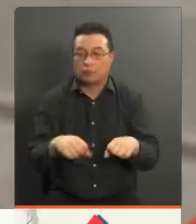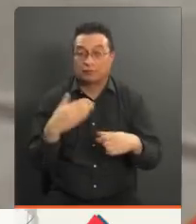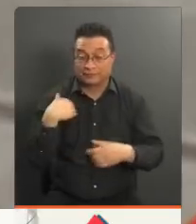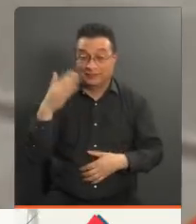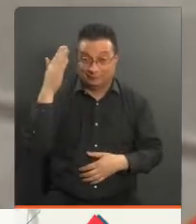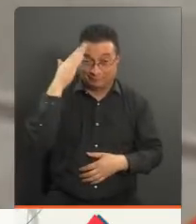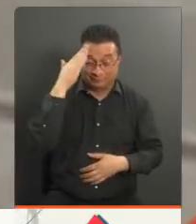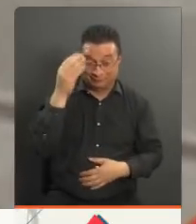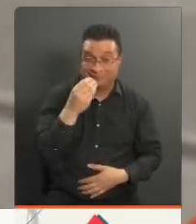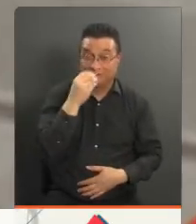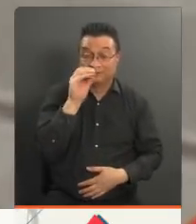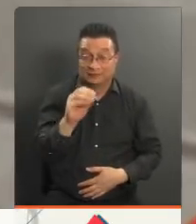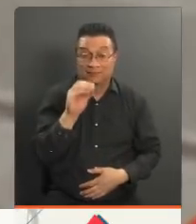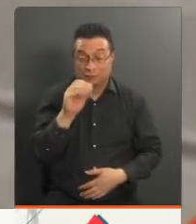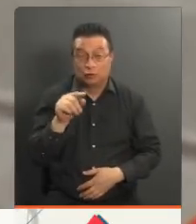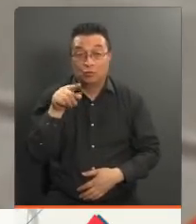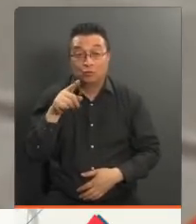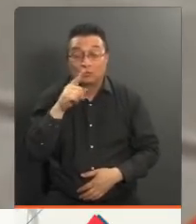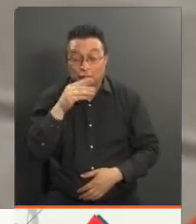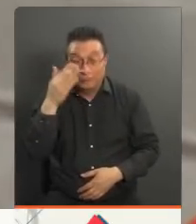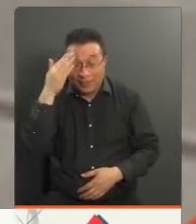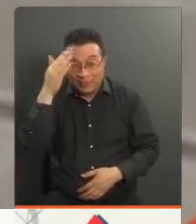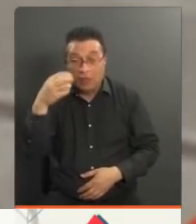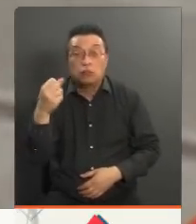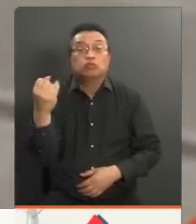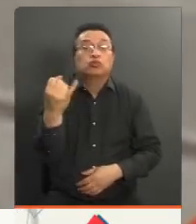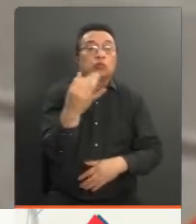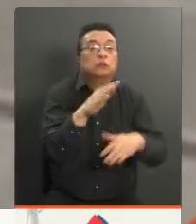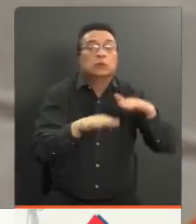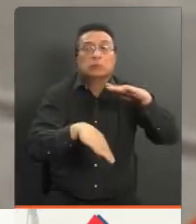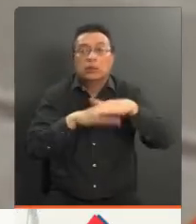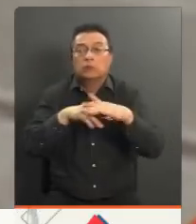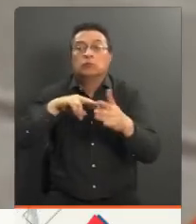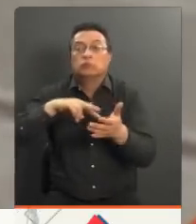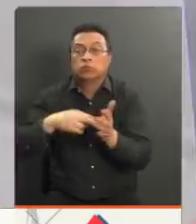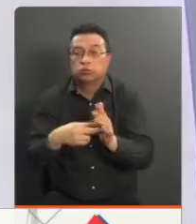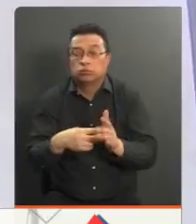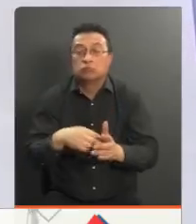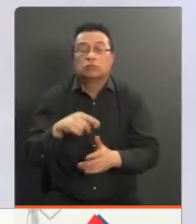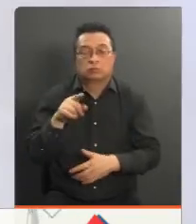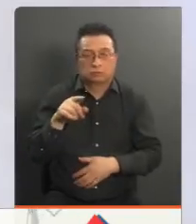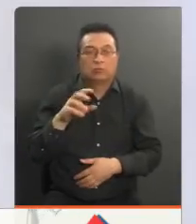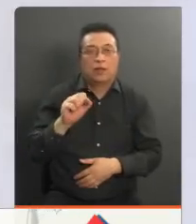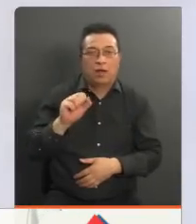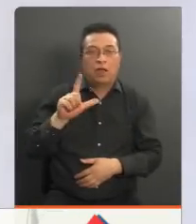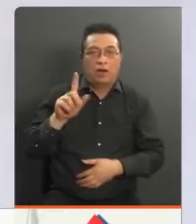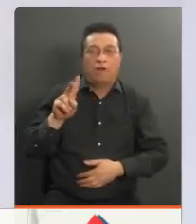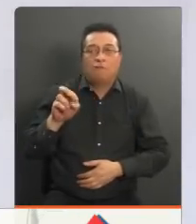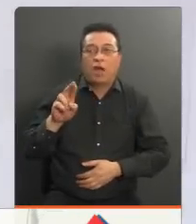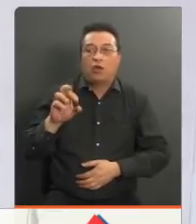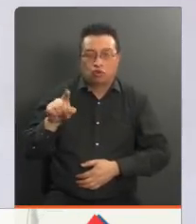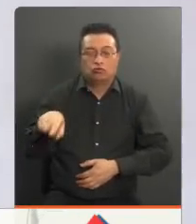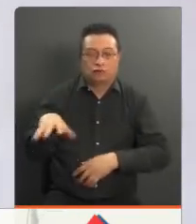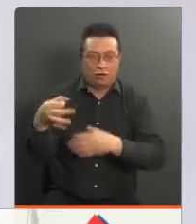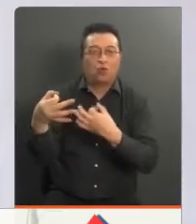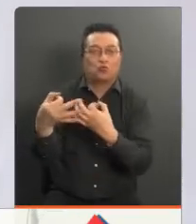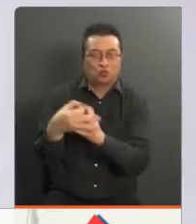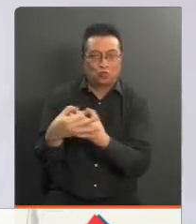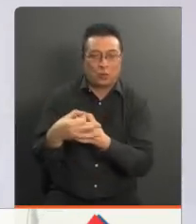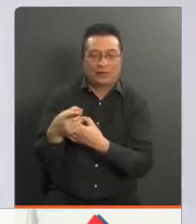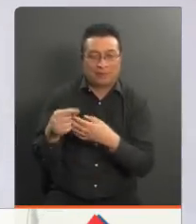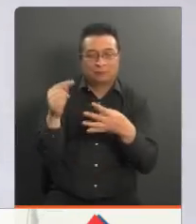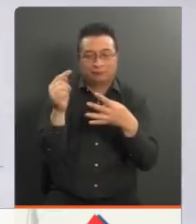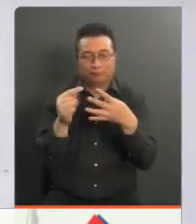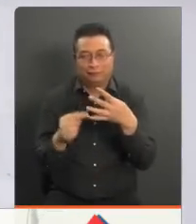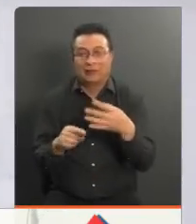eso todos estos últimos días, de los quórum y de las dificultades. Don Álvaro Pache ya está aquí en el estudio para contarnos de eso y algo más. De